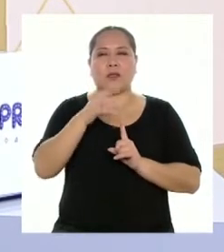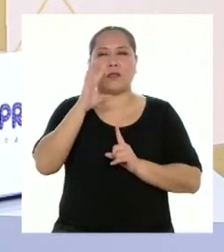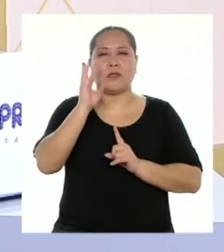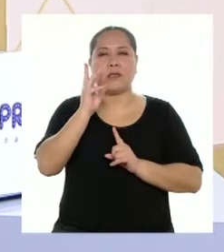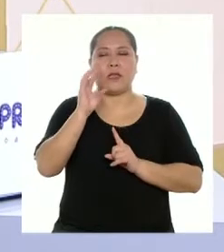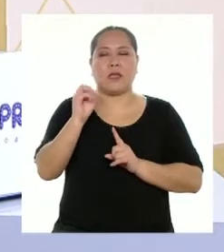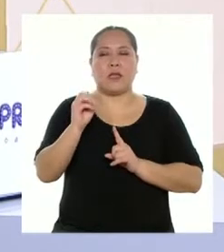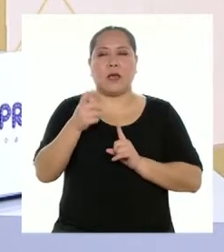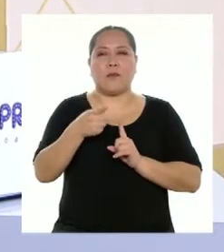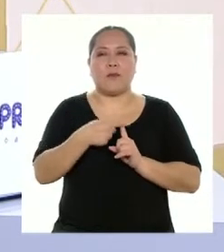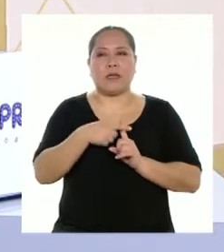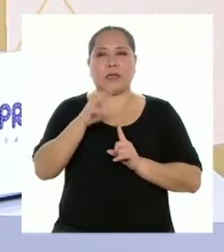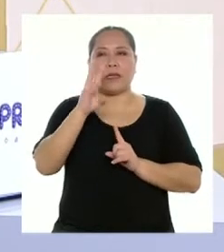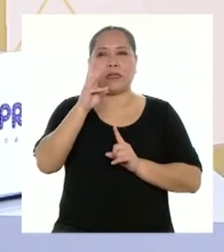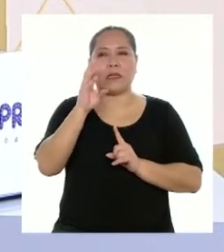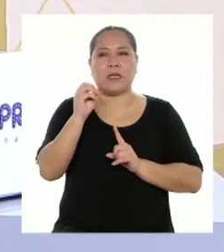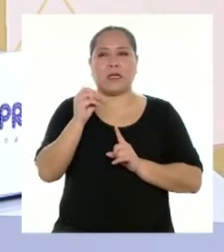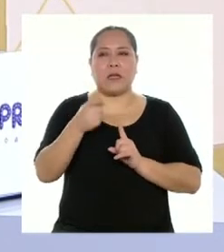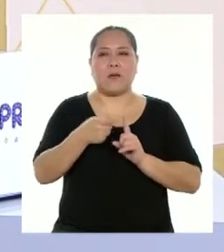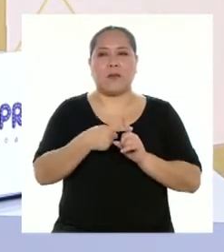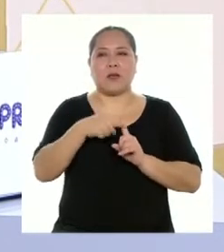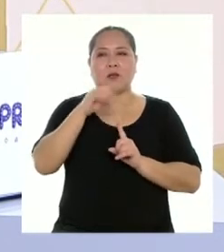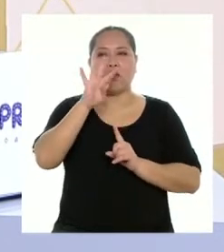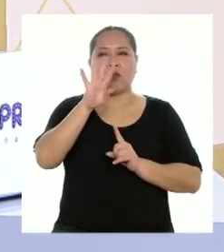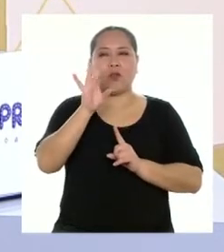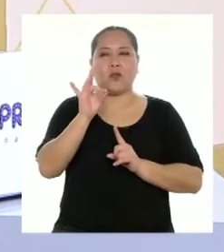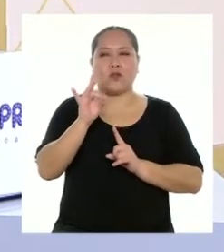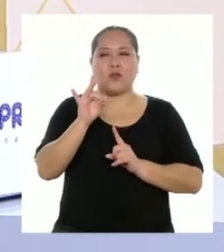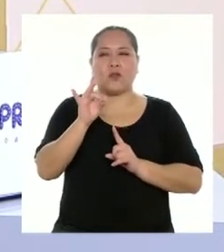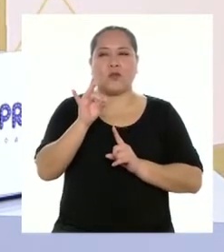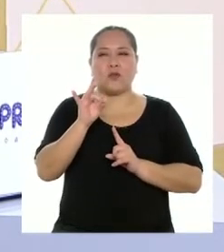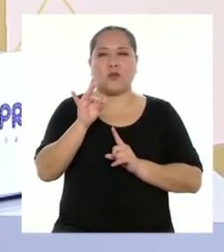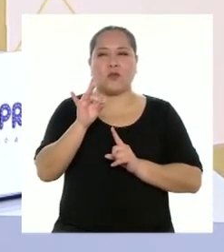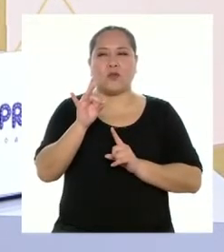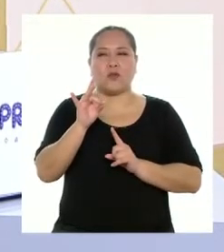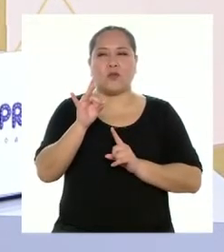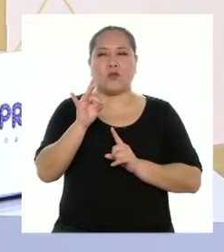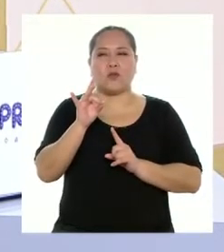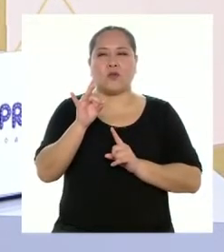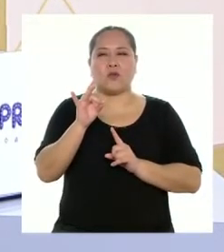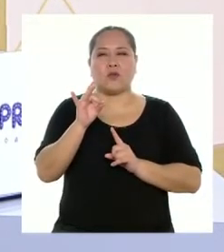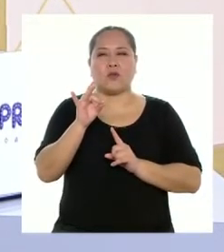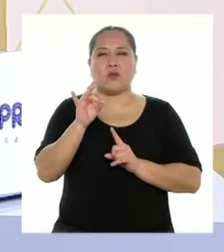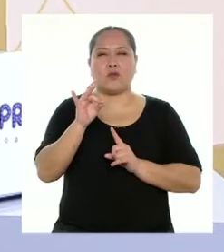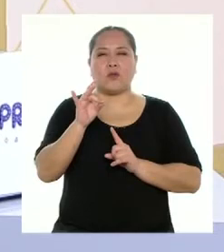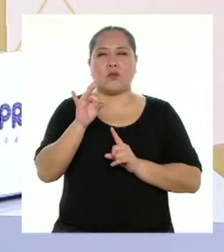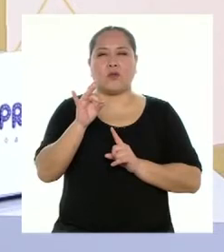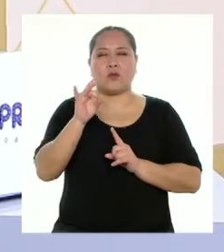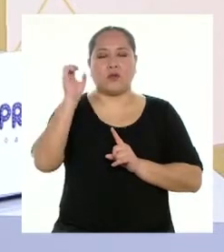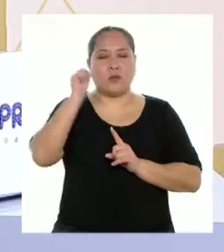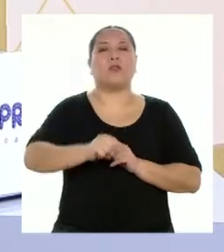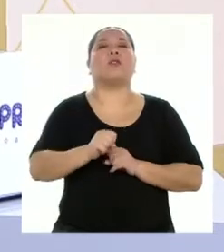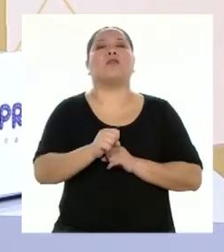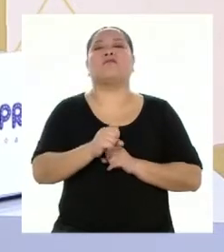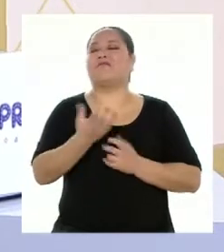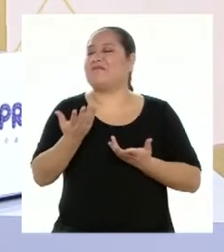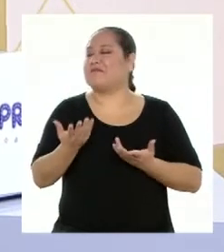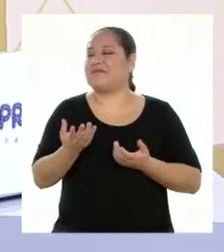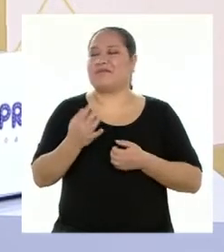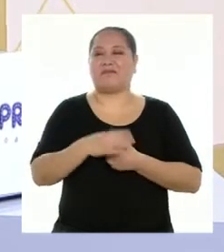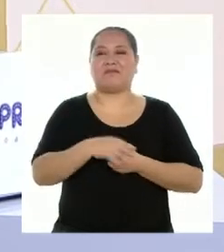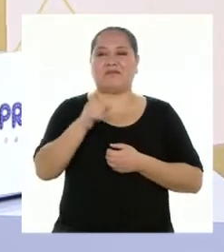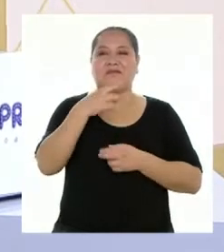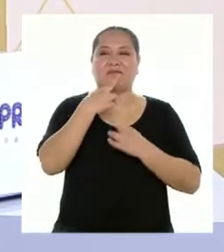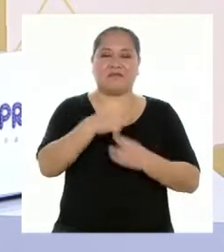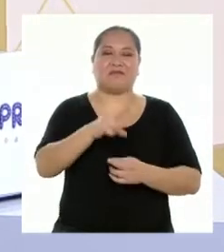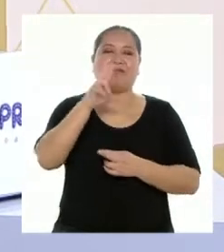más 60 más 60 más 48 y de hecho, ¿qué creen? ¡Ah! ¡Me